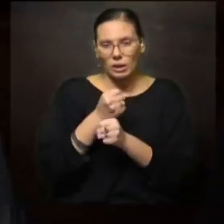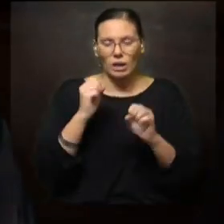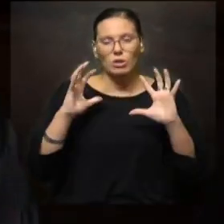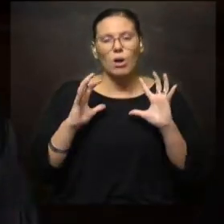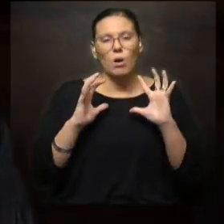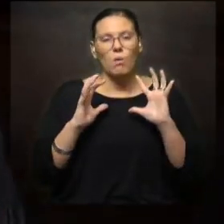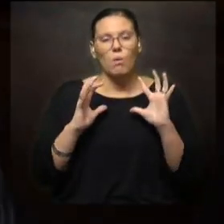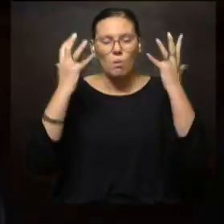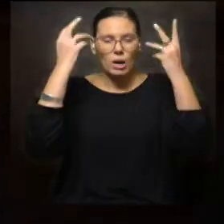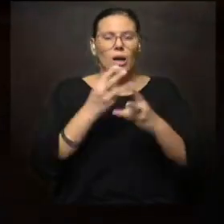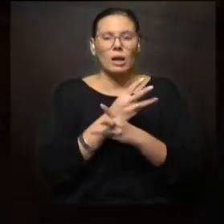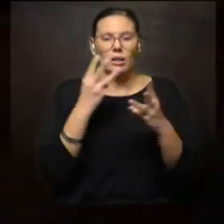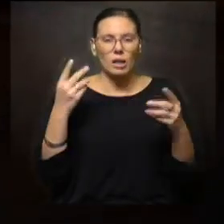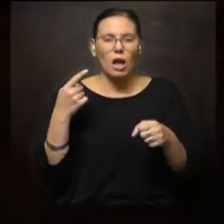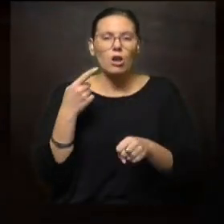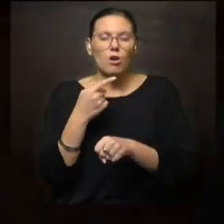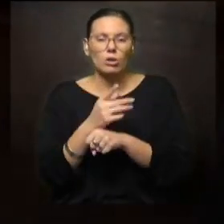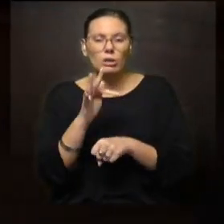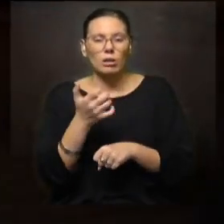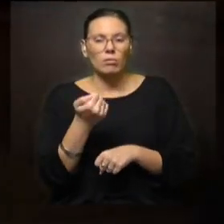general contra el golpe fascista